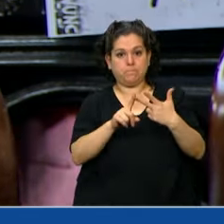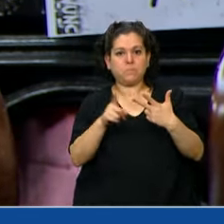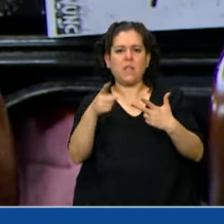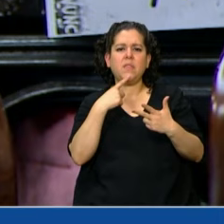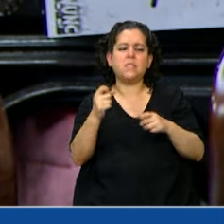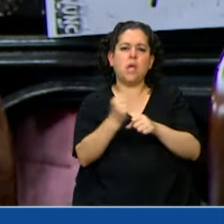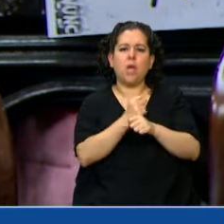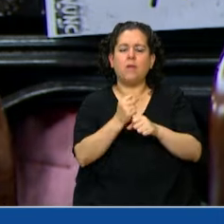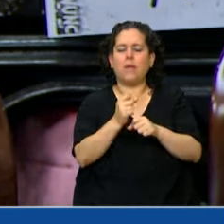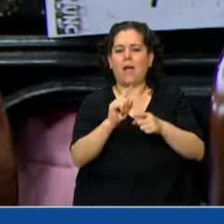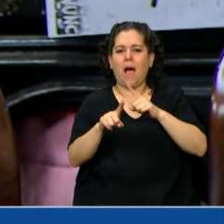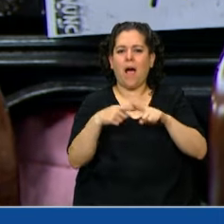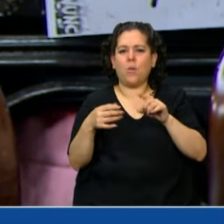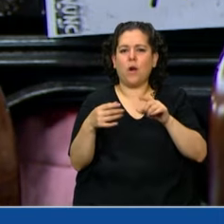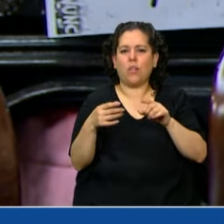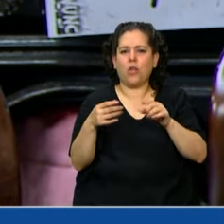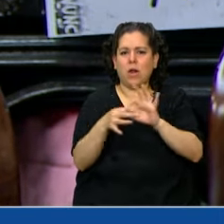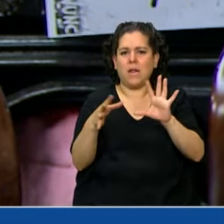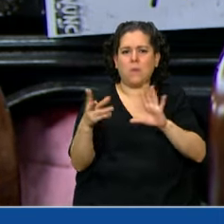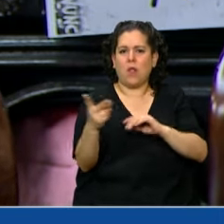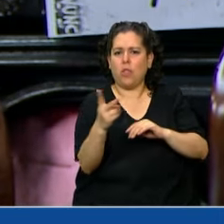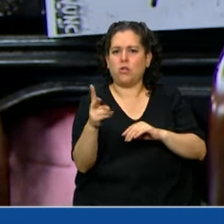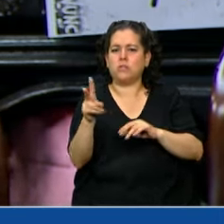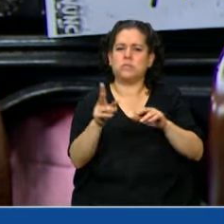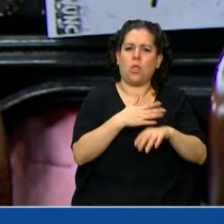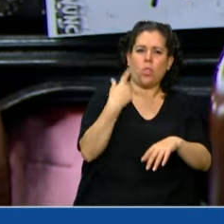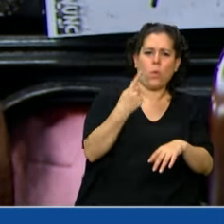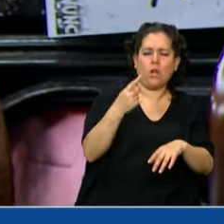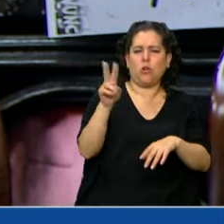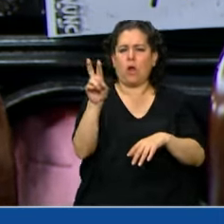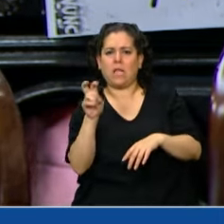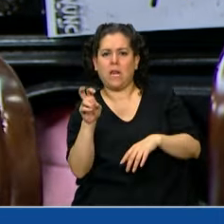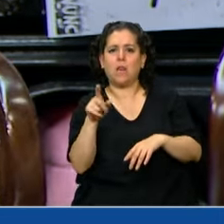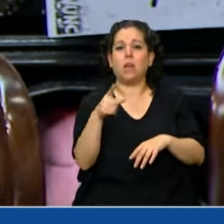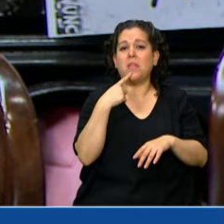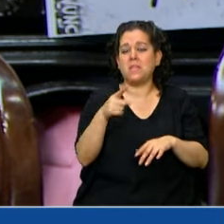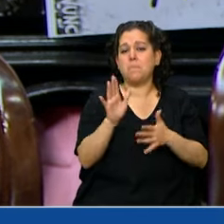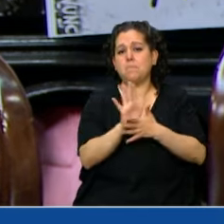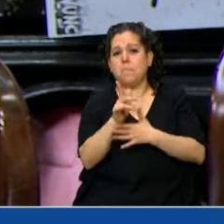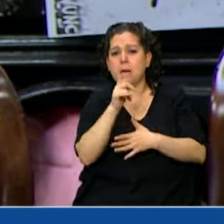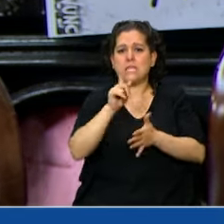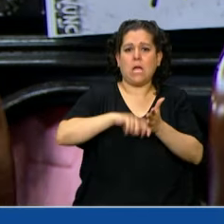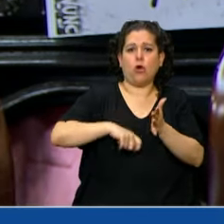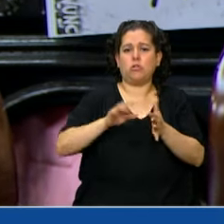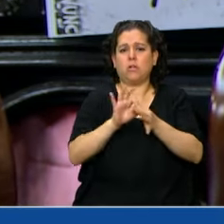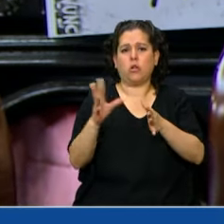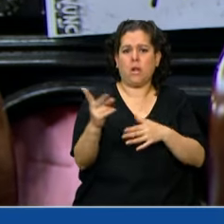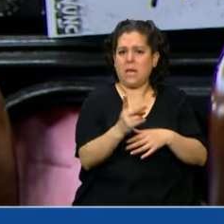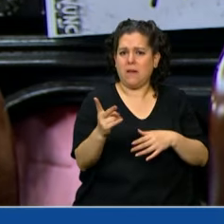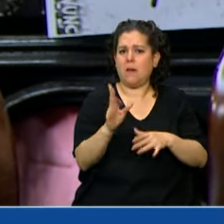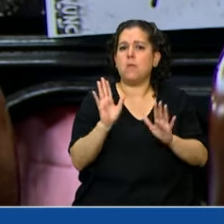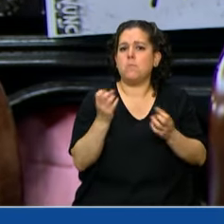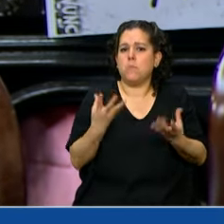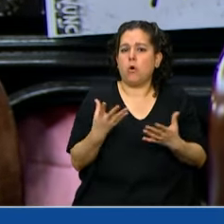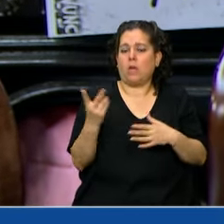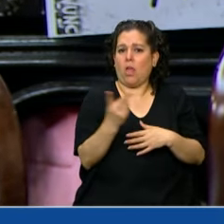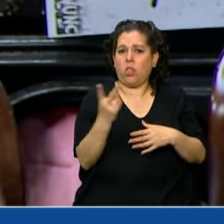libre entre iguales entre propietarios inquilinos ni es un contrato libre porque esto se parece más un contrato de adhesión ni es entre dos partes porque en